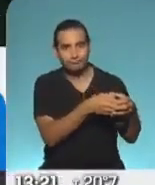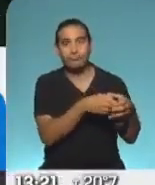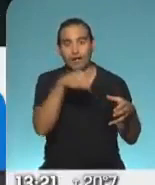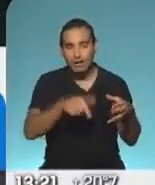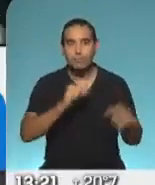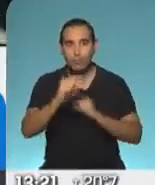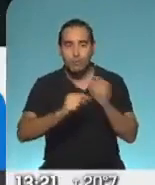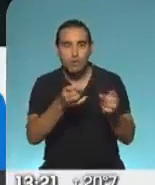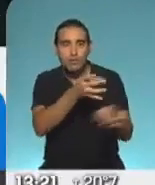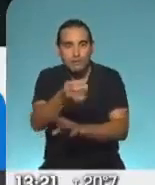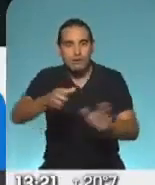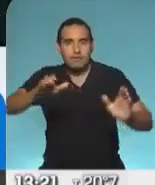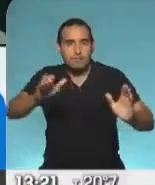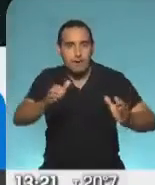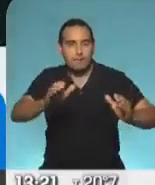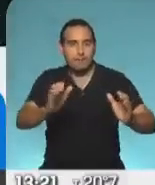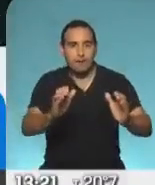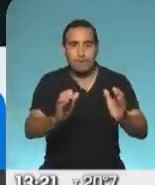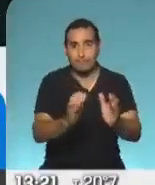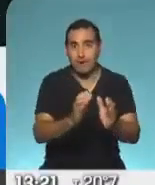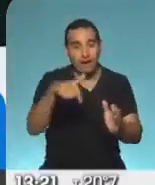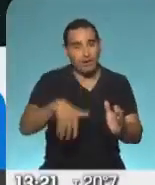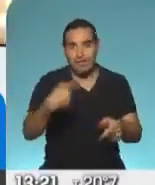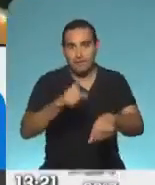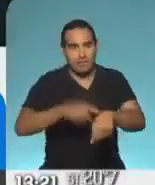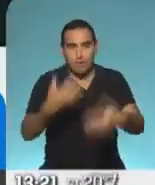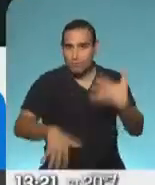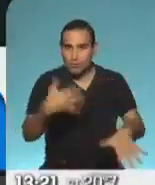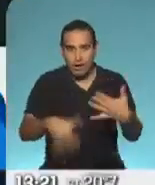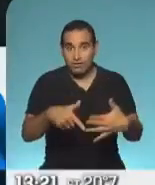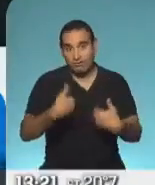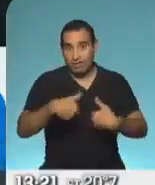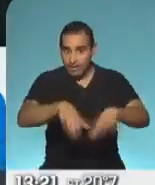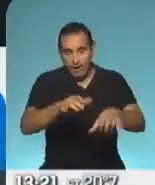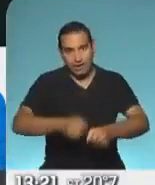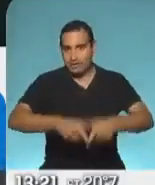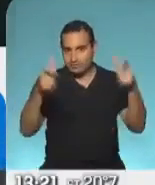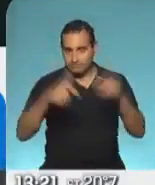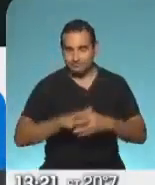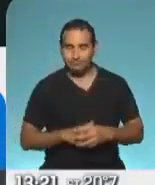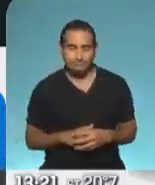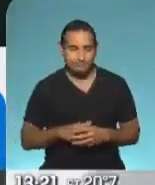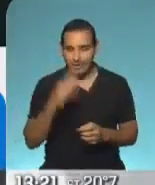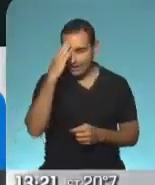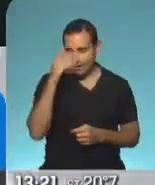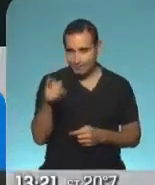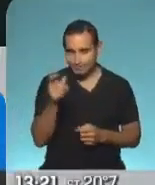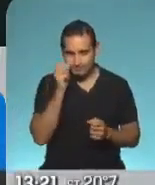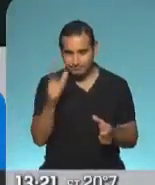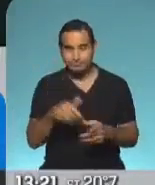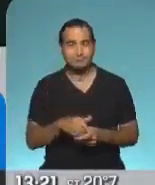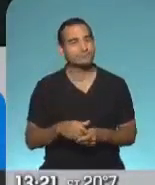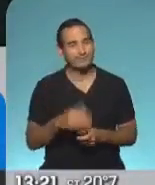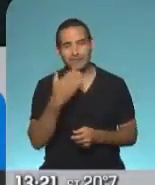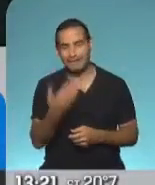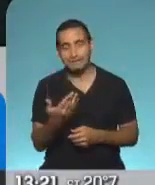apagando los focos, digamos, que pueden empezar a surgir, que si no los tomamos a tiempo se pueden transformar en un incendio. Alejandro, el doctor te está escuchando. Gracias,